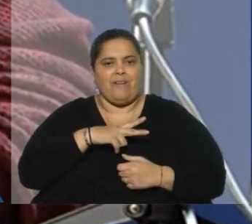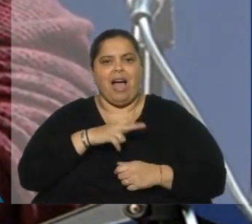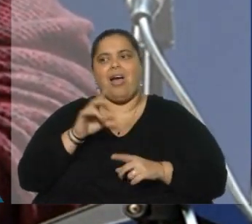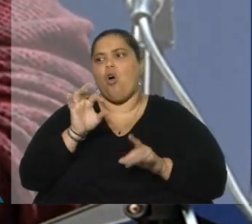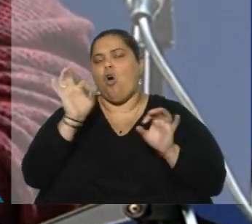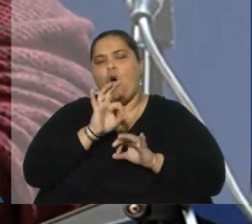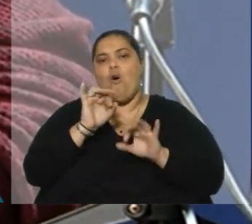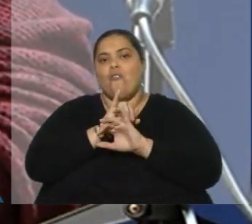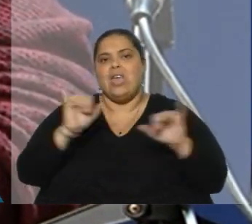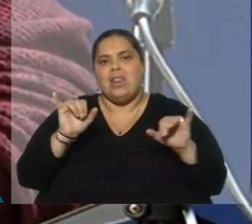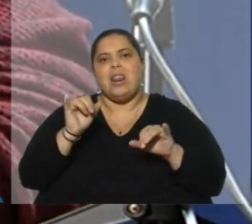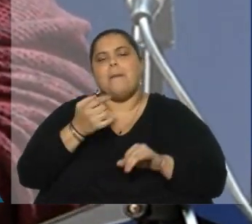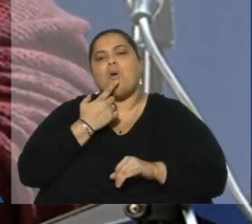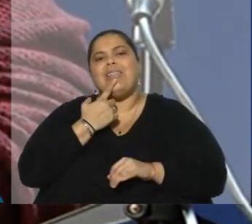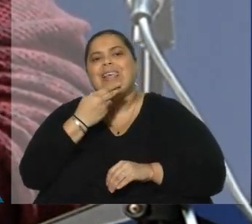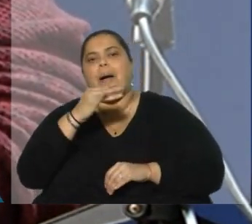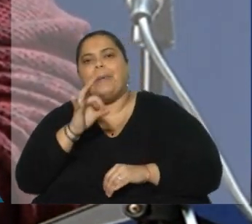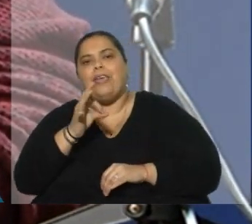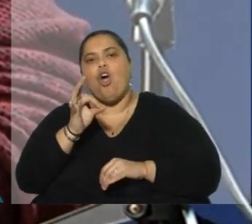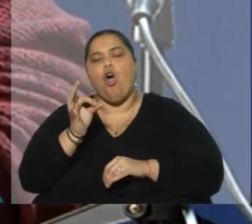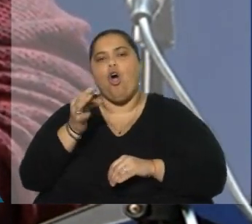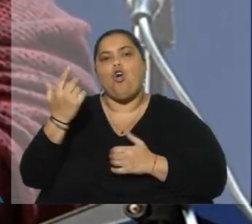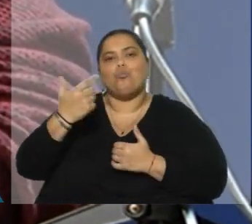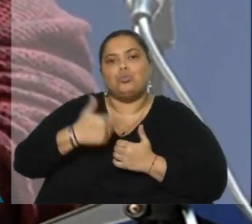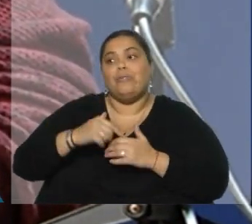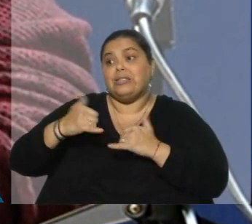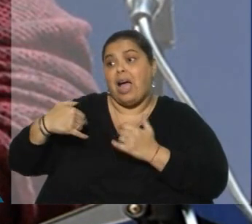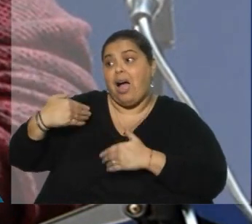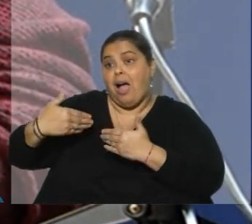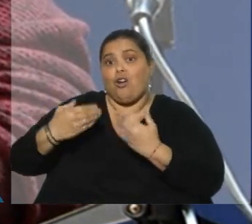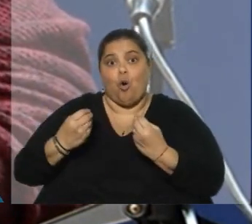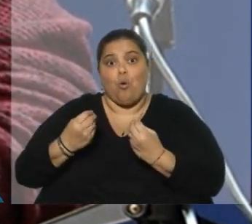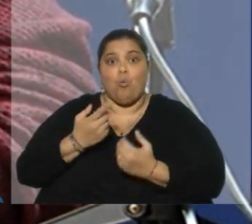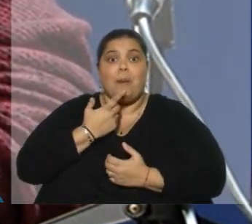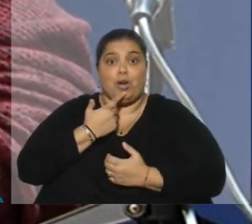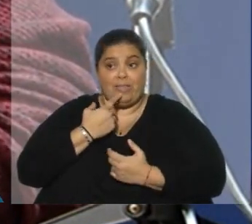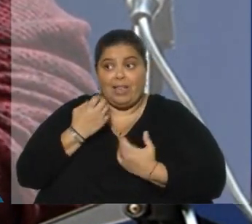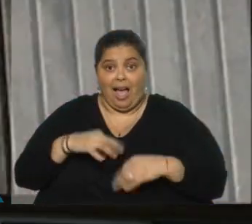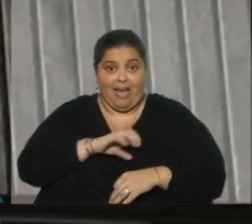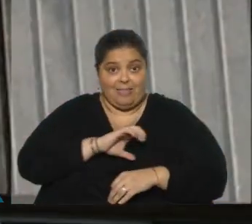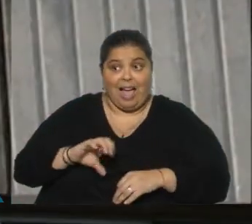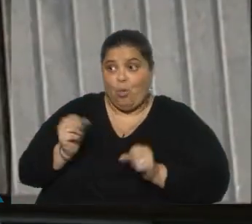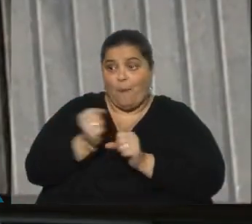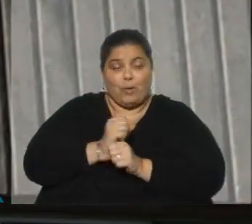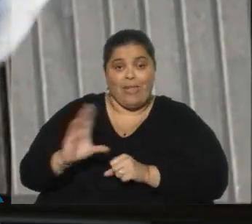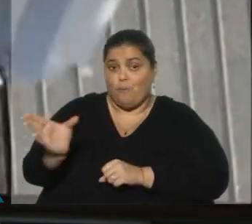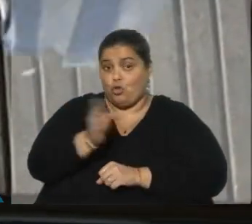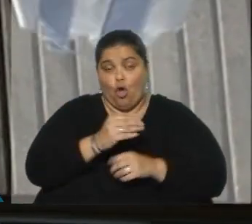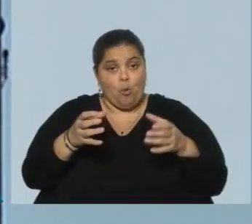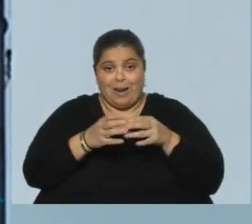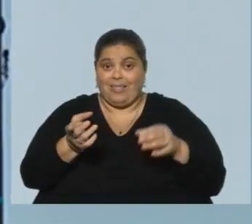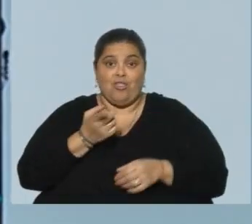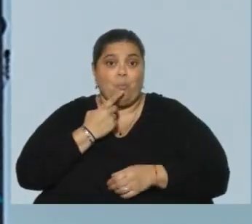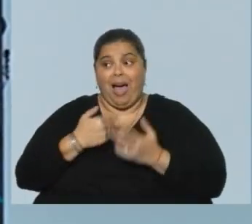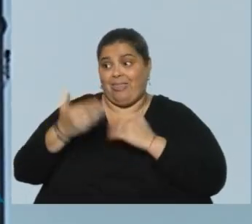de biocombustibles que venía llevando a cabo el país como una política de Estado aprobada por todos los partidos políticos en anteriores